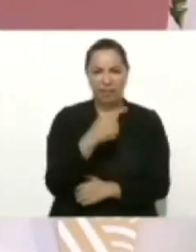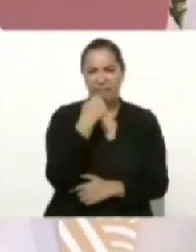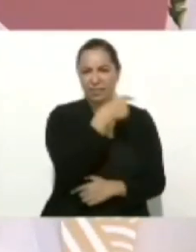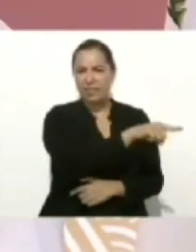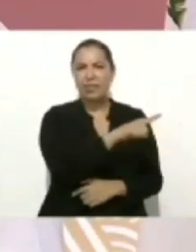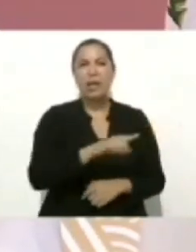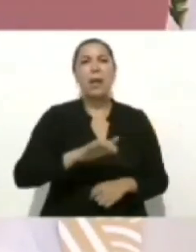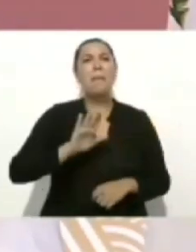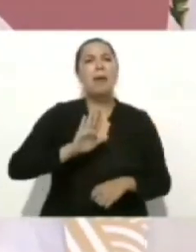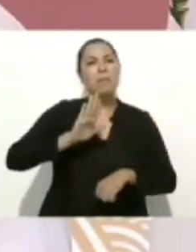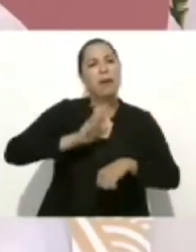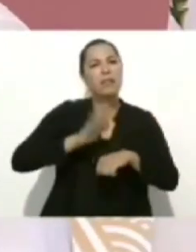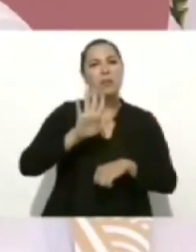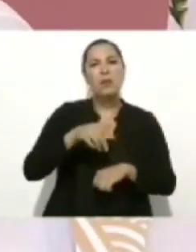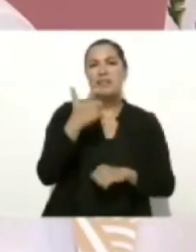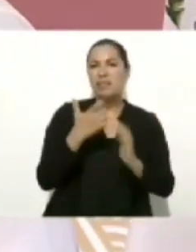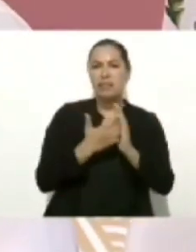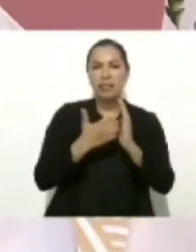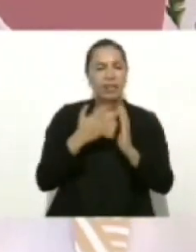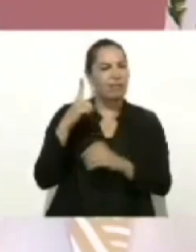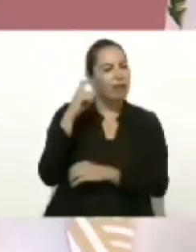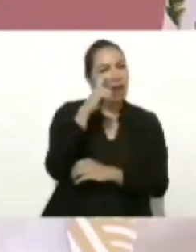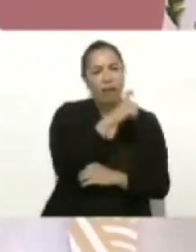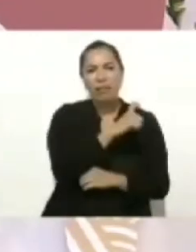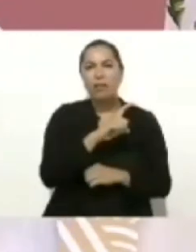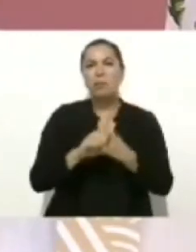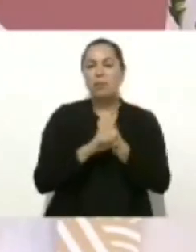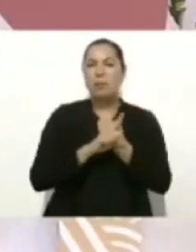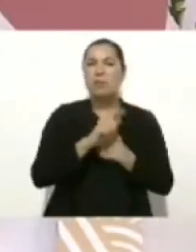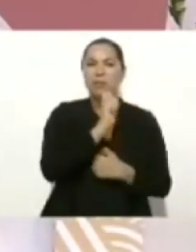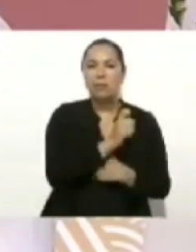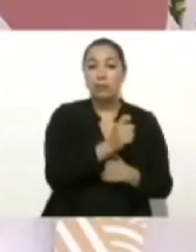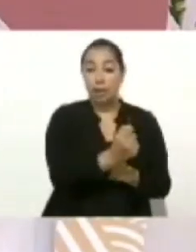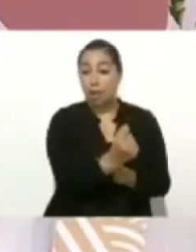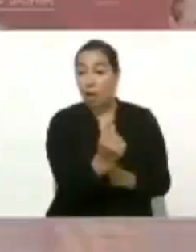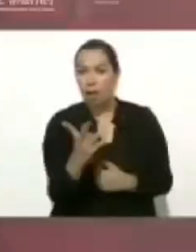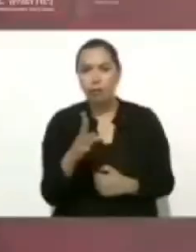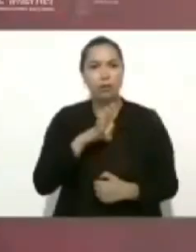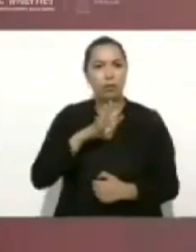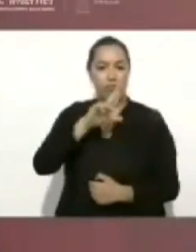deudas privadas de unos cuantos en deuda pública,